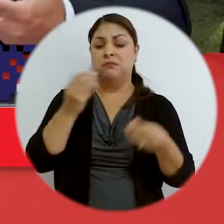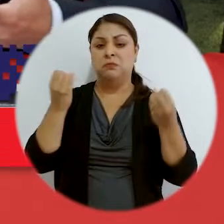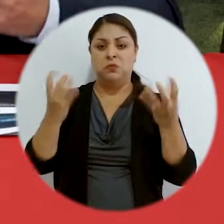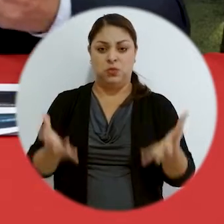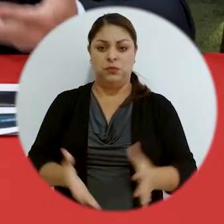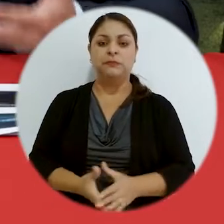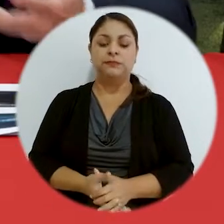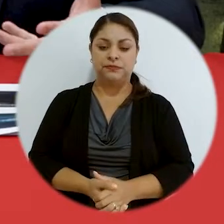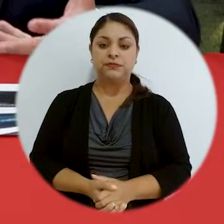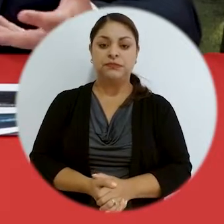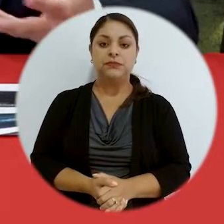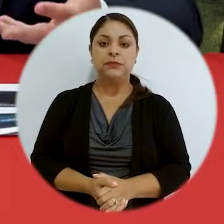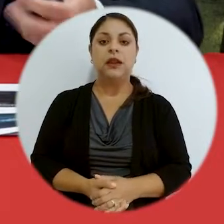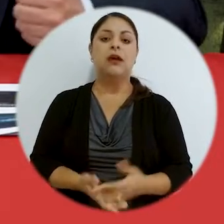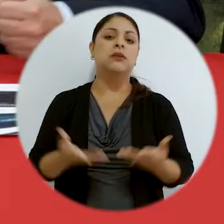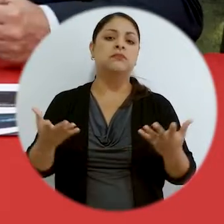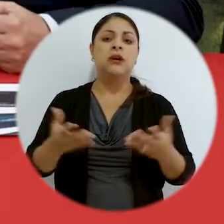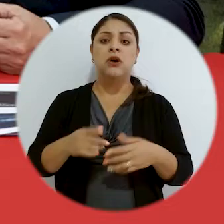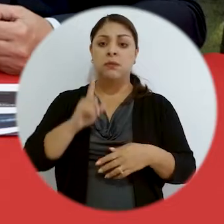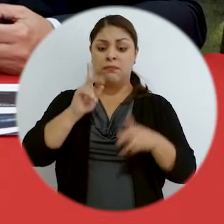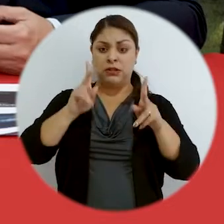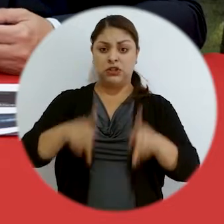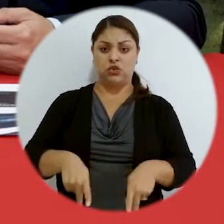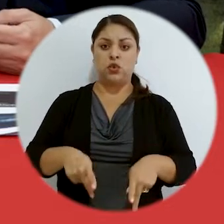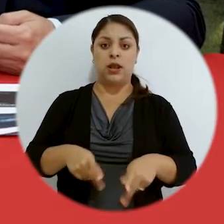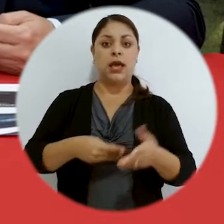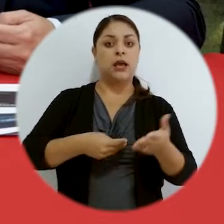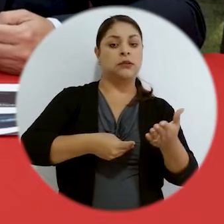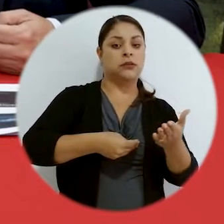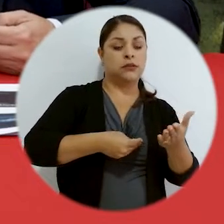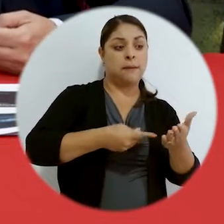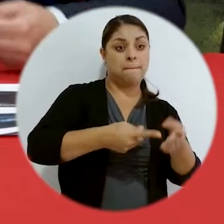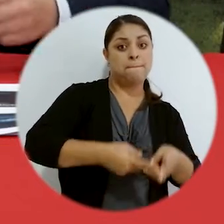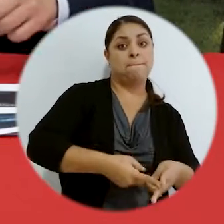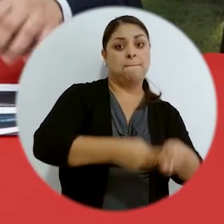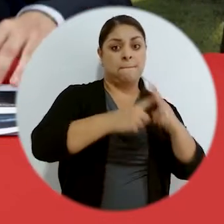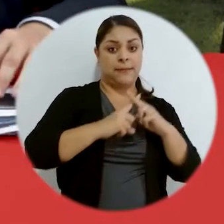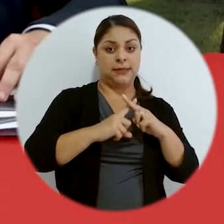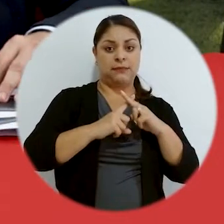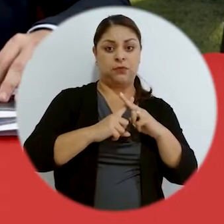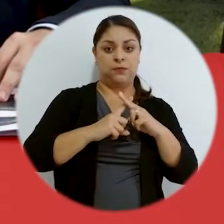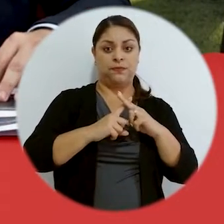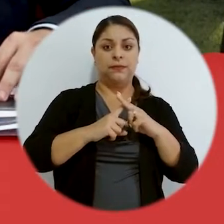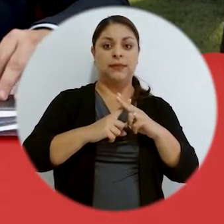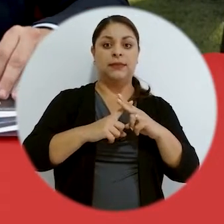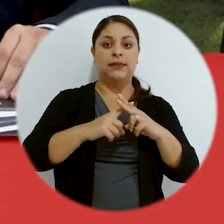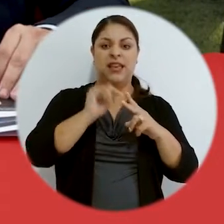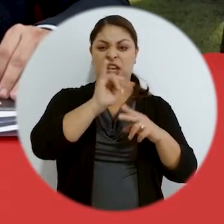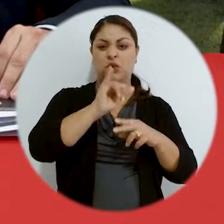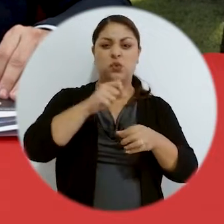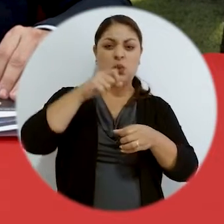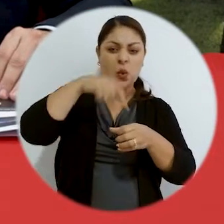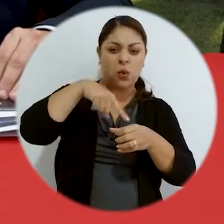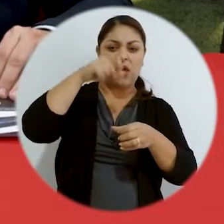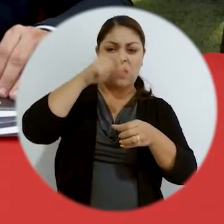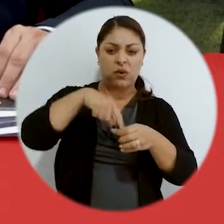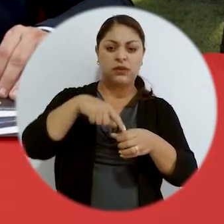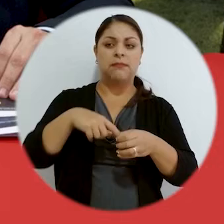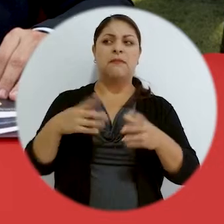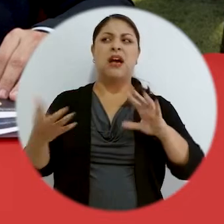perfil de la persona que accede a un crédito gota a gota en nuestro país? Los datos que hemos dado, estamos hablando de cerca